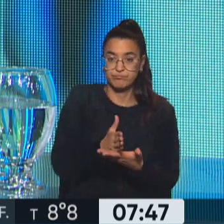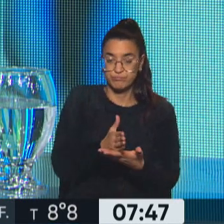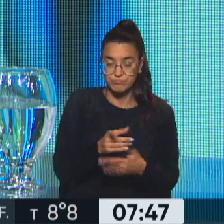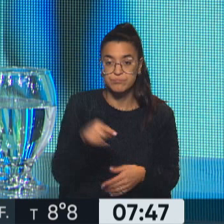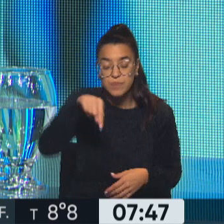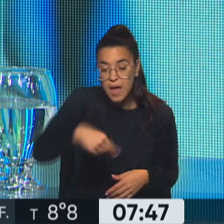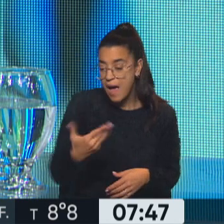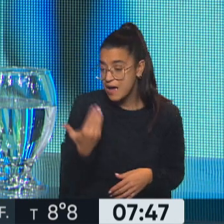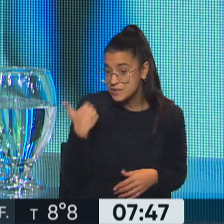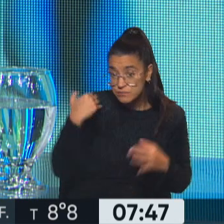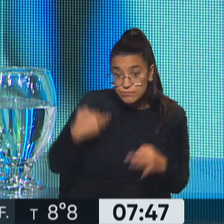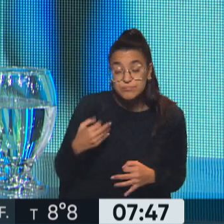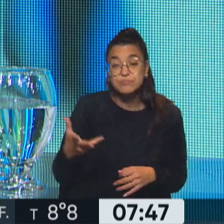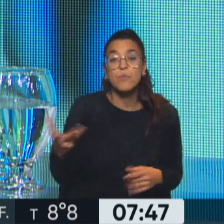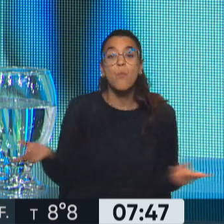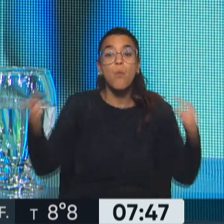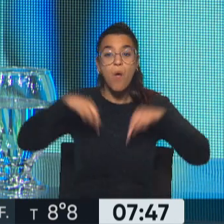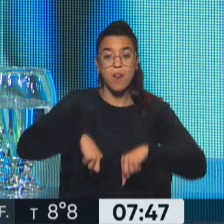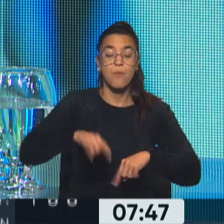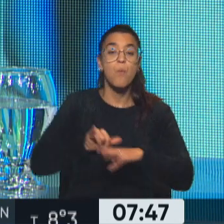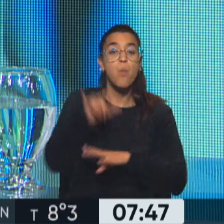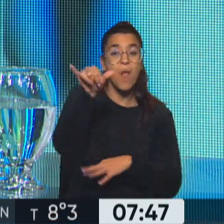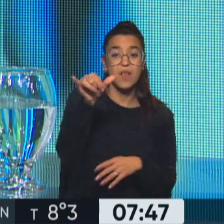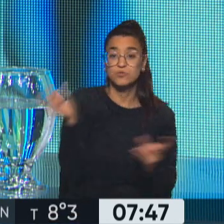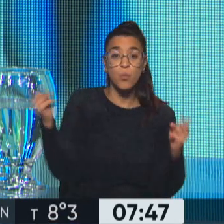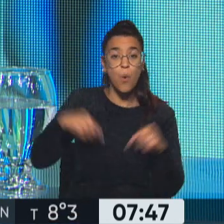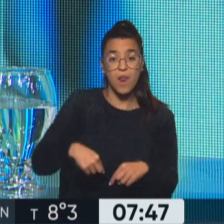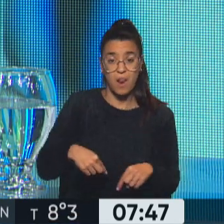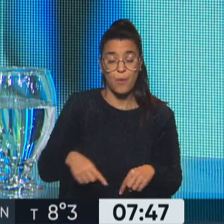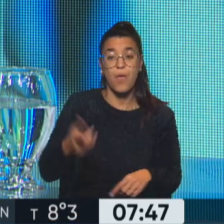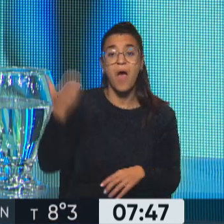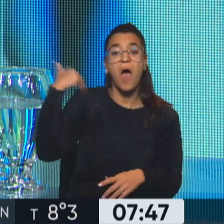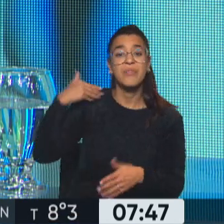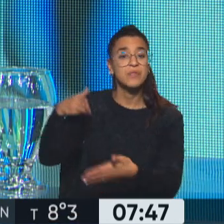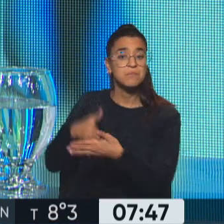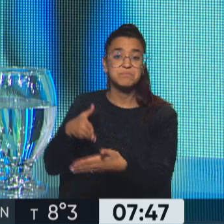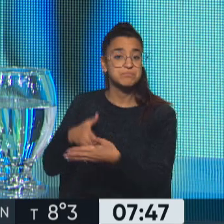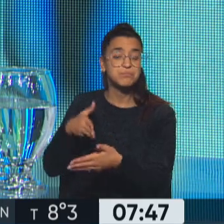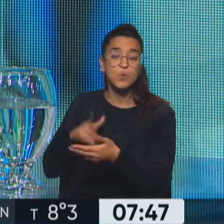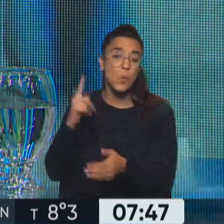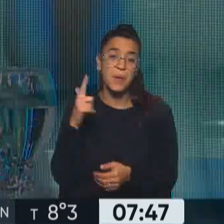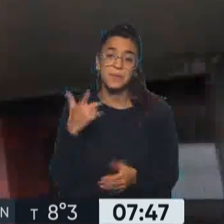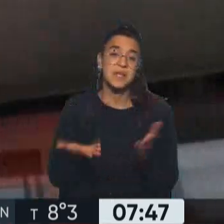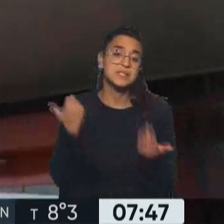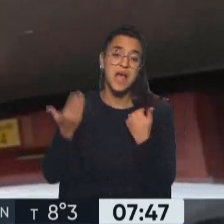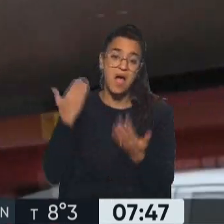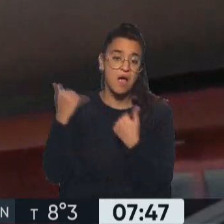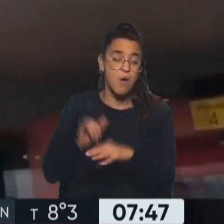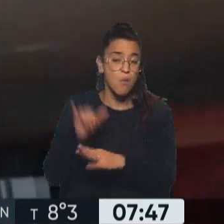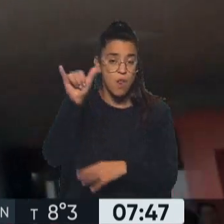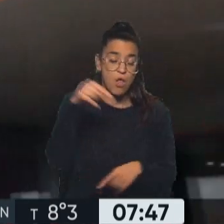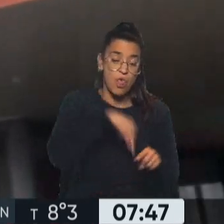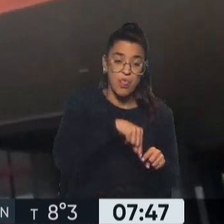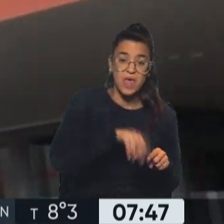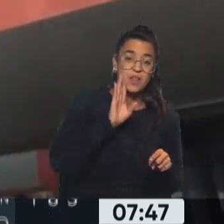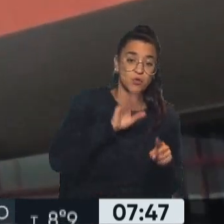nos enteramos ayer mismo que se habían restablecido los vuelos que estaban restringidos o se habían eliminado que van